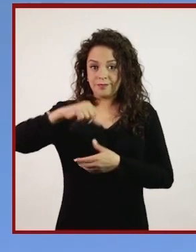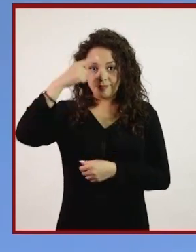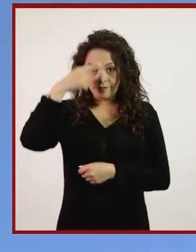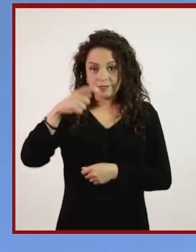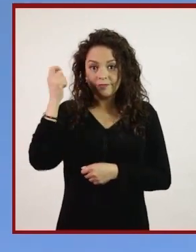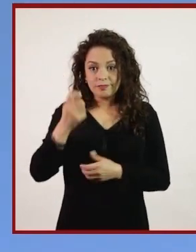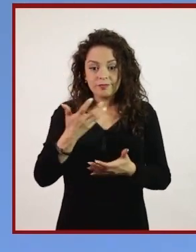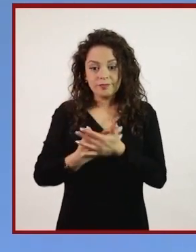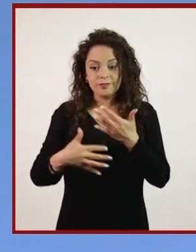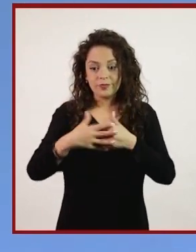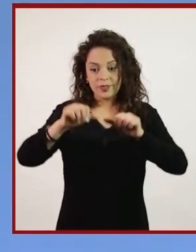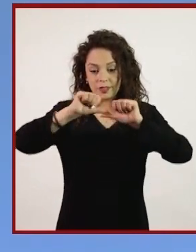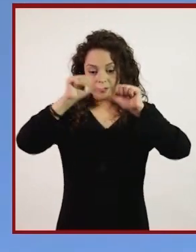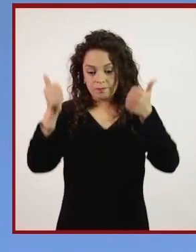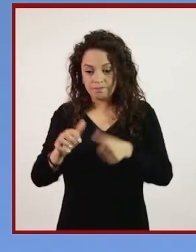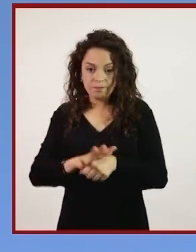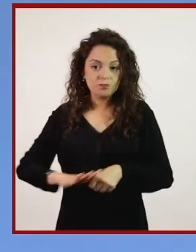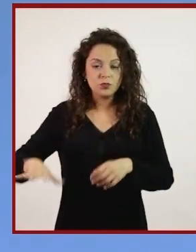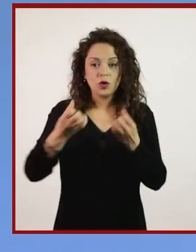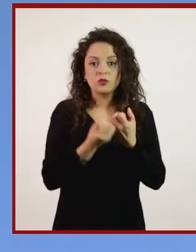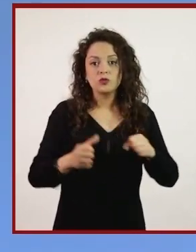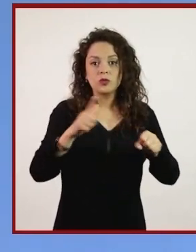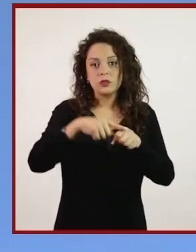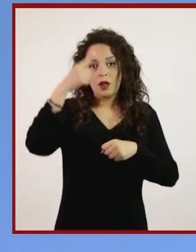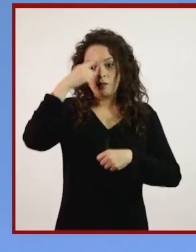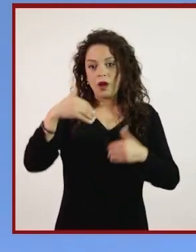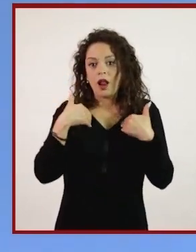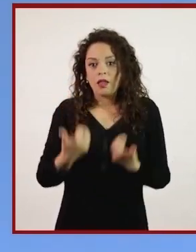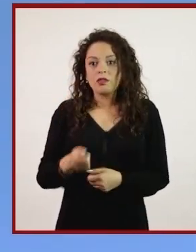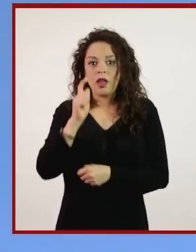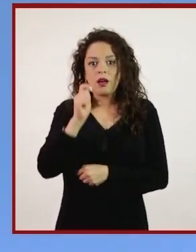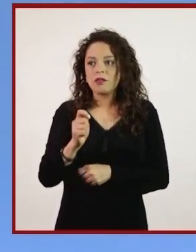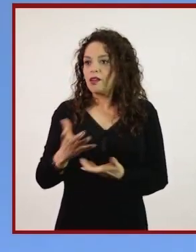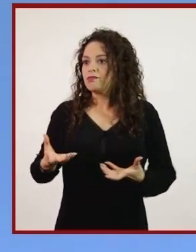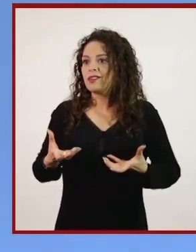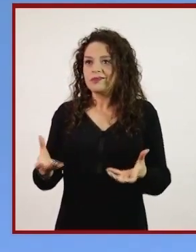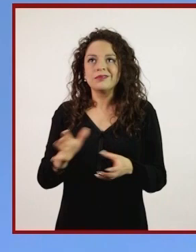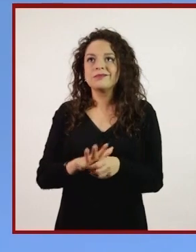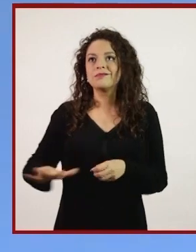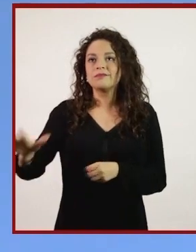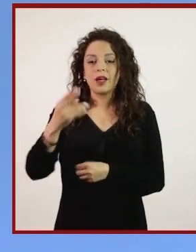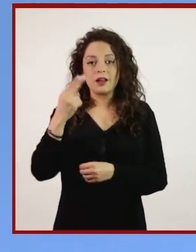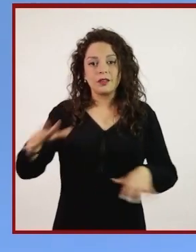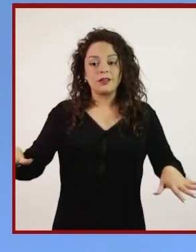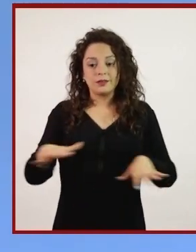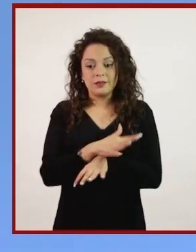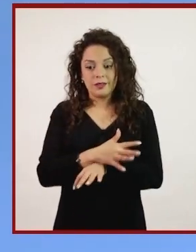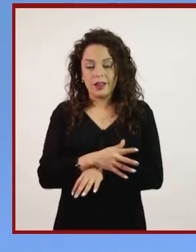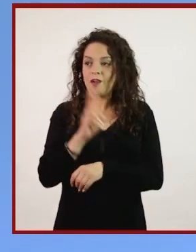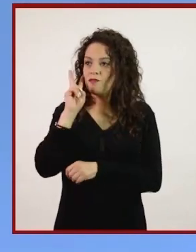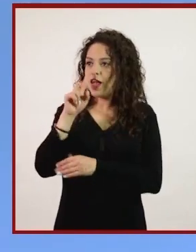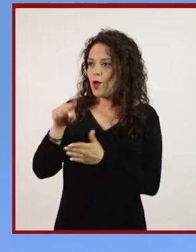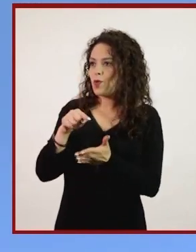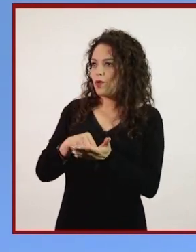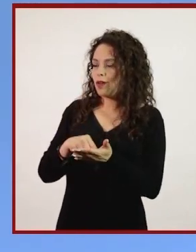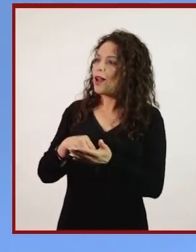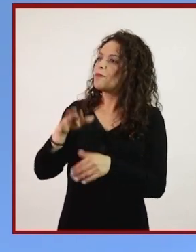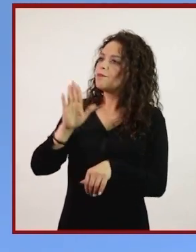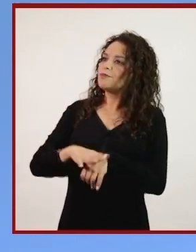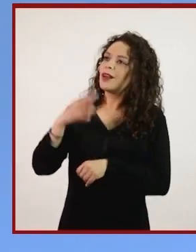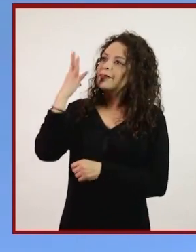embajada latinoamericana. El arte que se crea de esta forma para un disfrute masivo, social y con conciencia del espacio